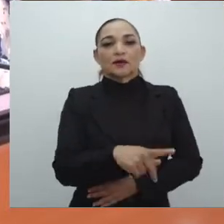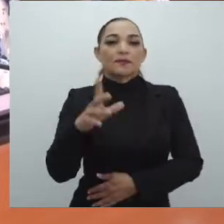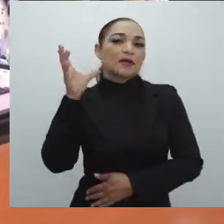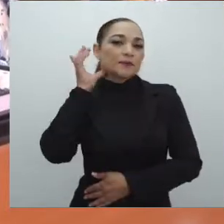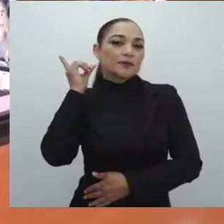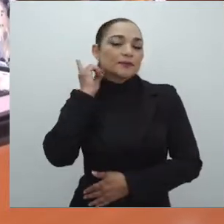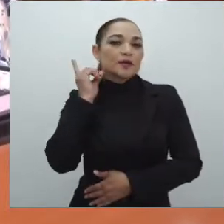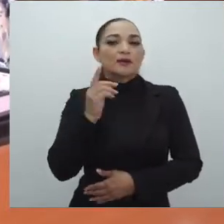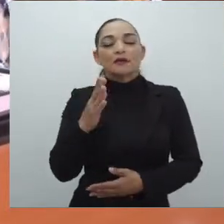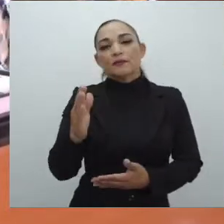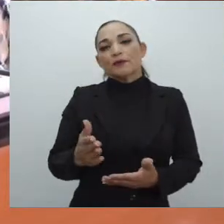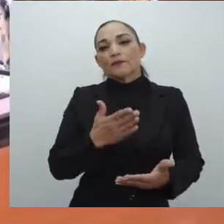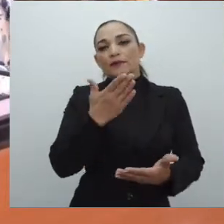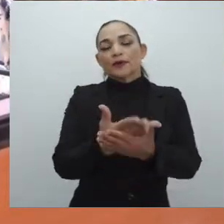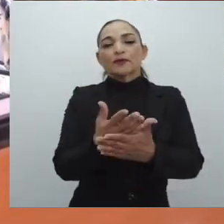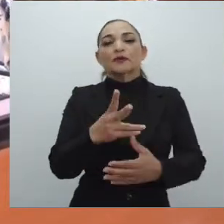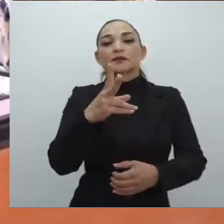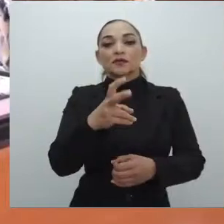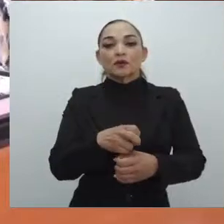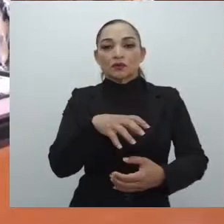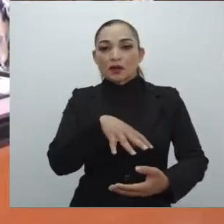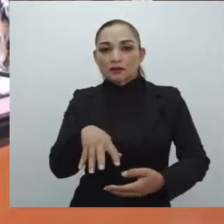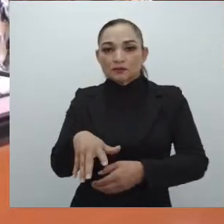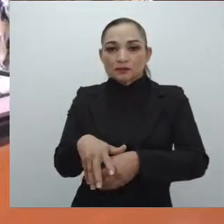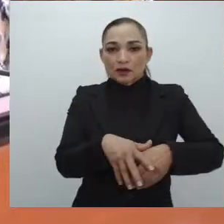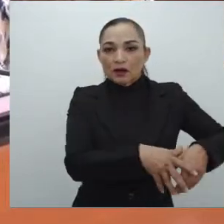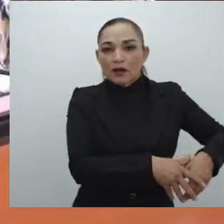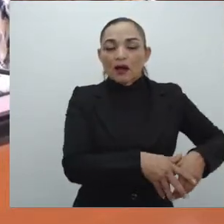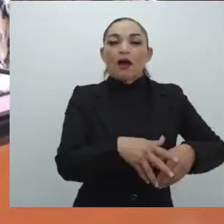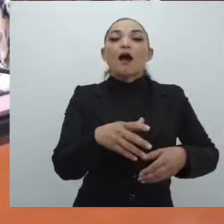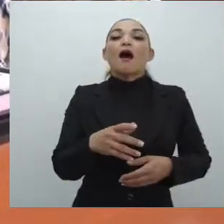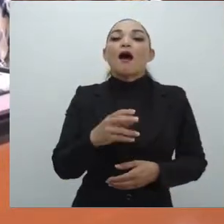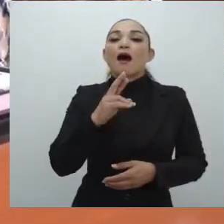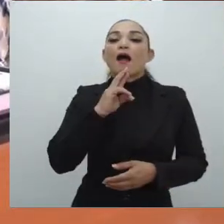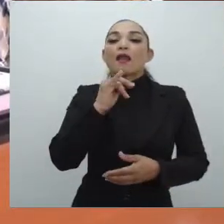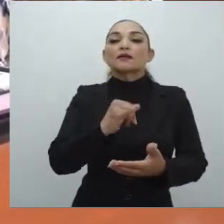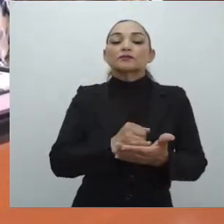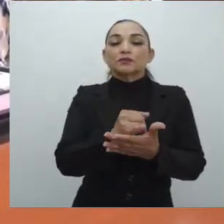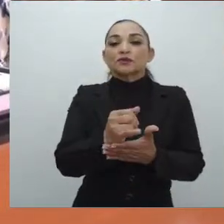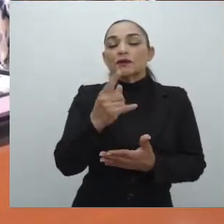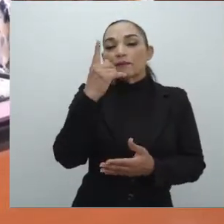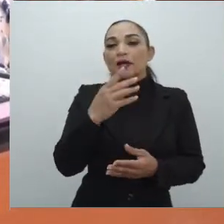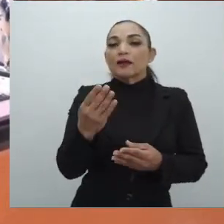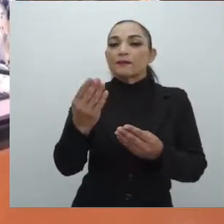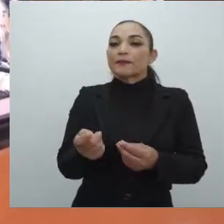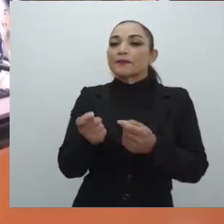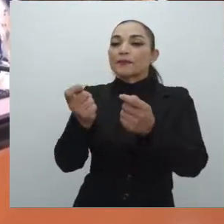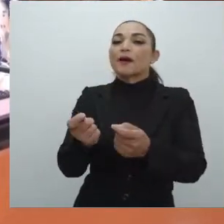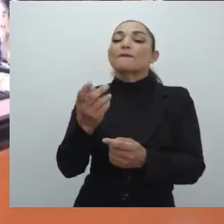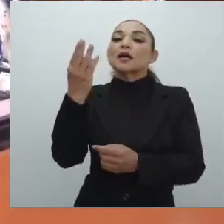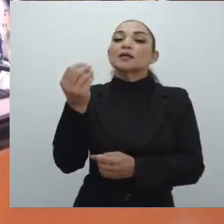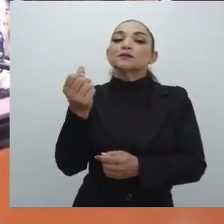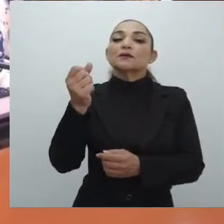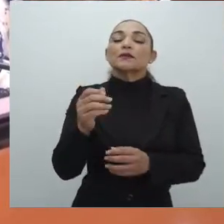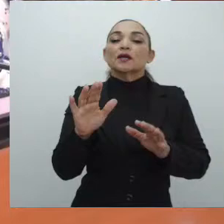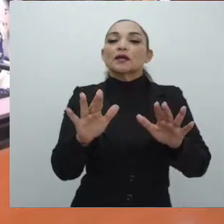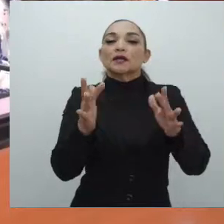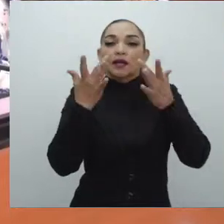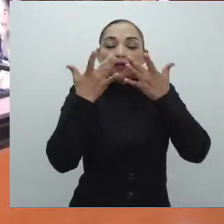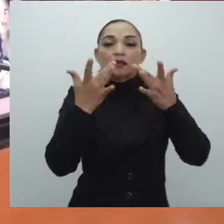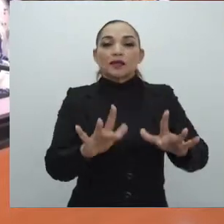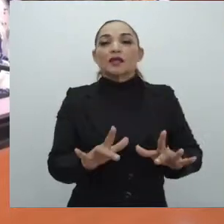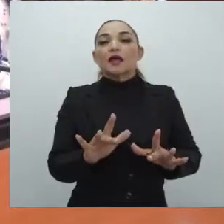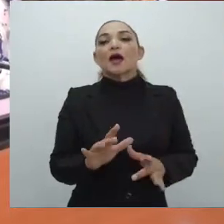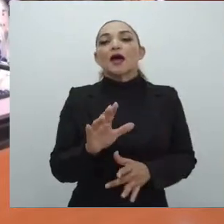me permito proponer la dispensa de la segunda lectura al dictamen que propone conceder pensión por retiro a Hernán Eduardo Anaya Castro.